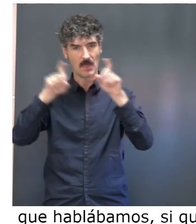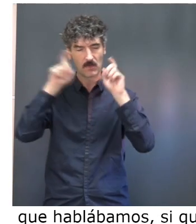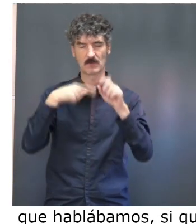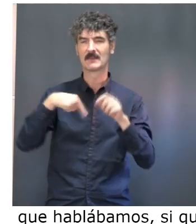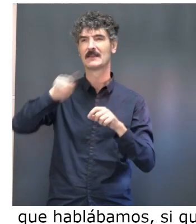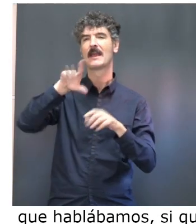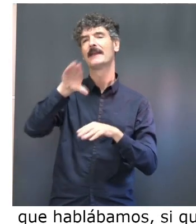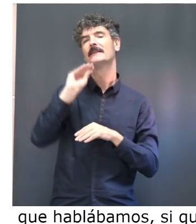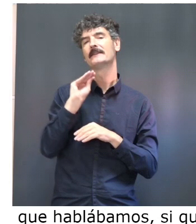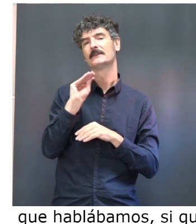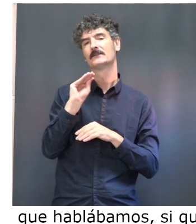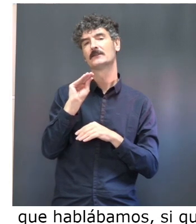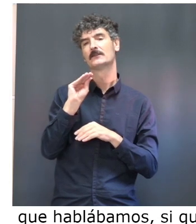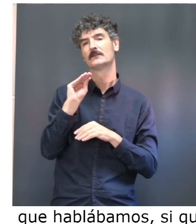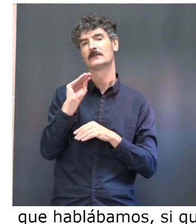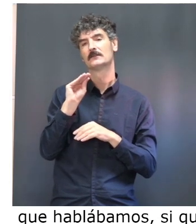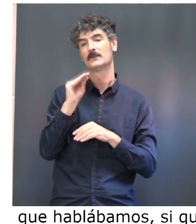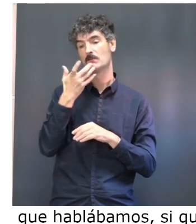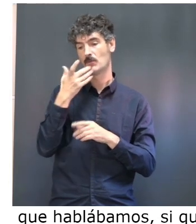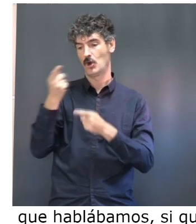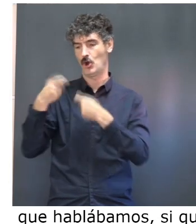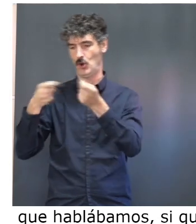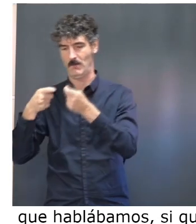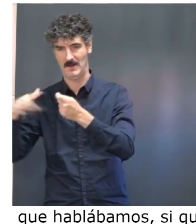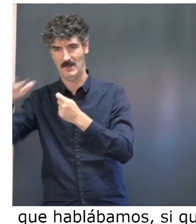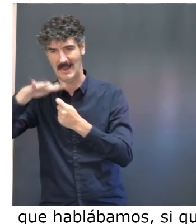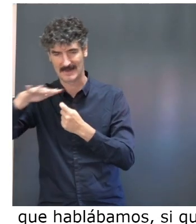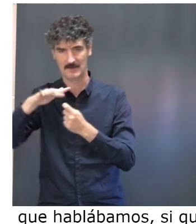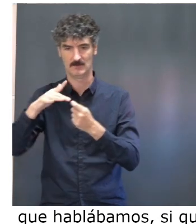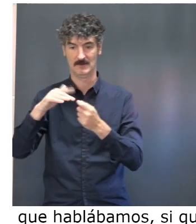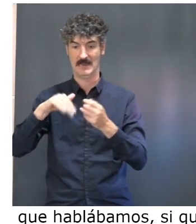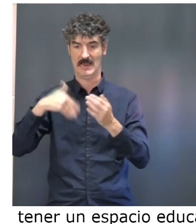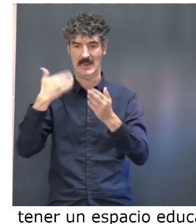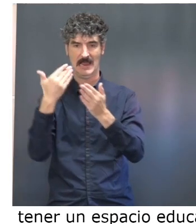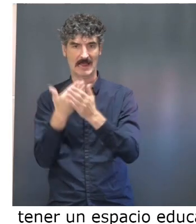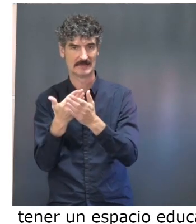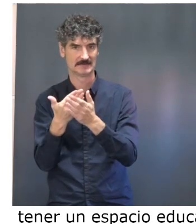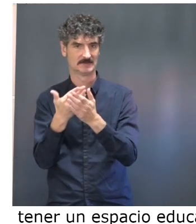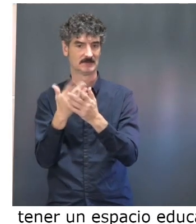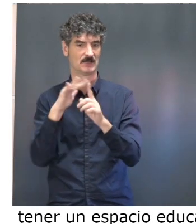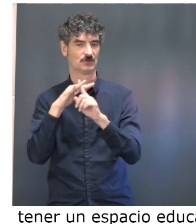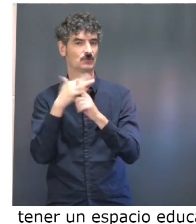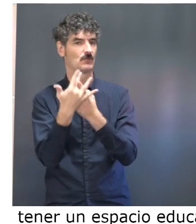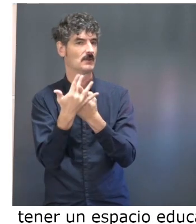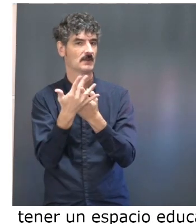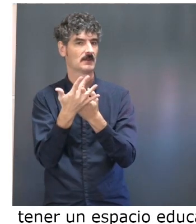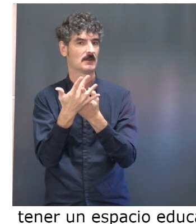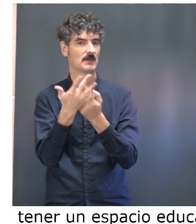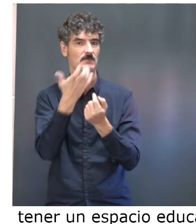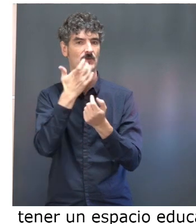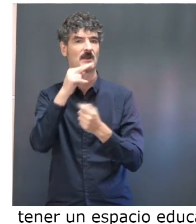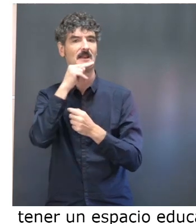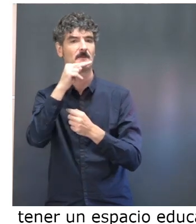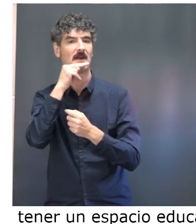entendiendo desde los comercios que hay alrededor en la zona hasta lo que suceda en el baño de